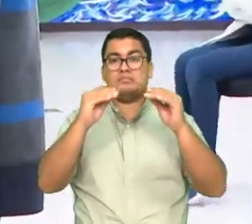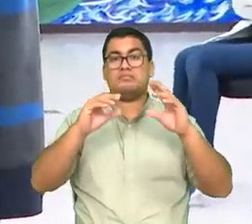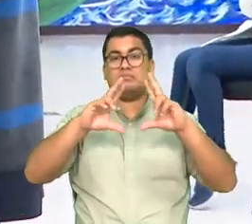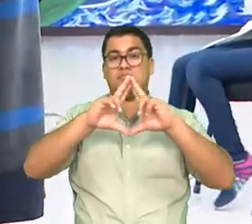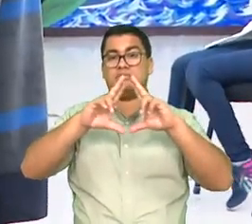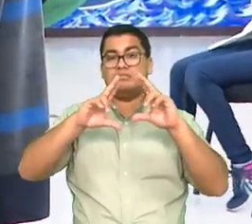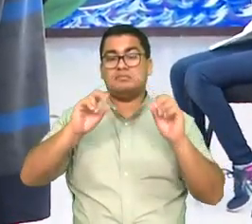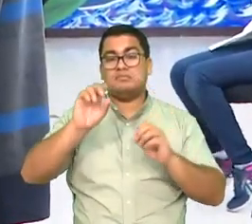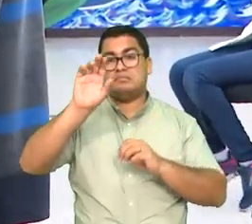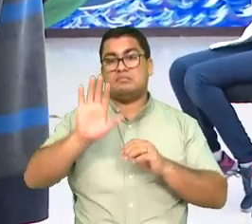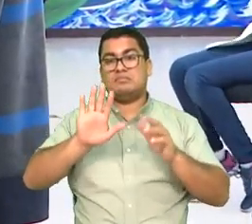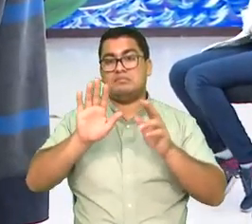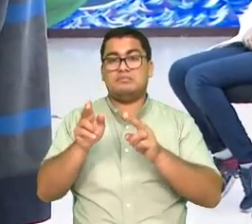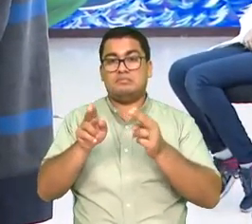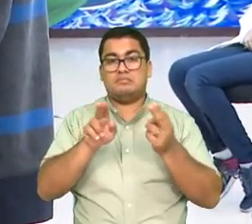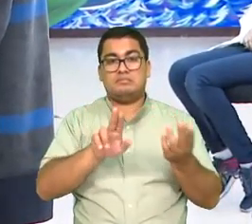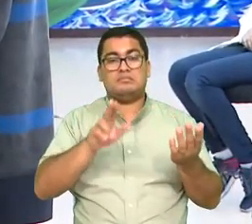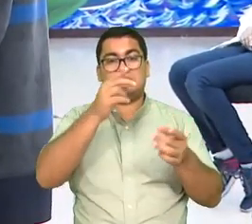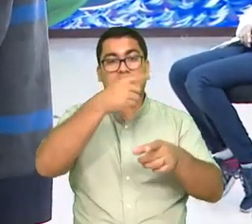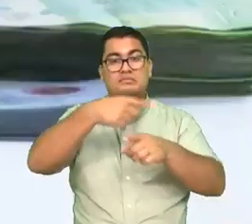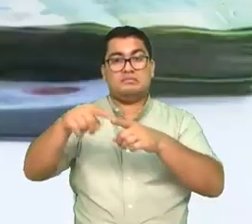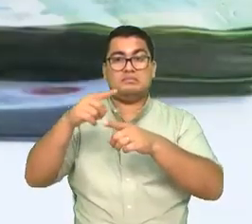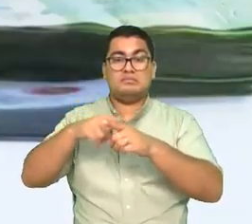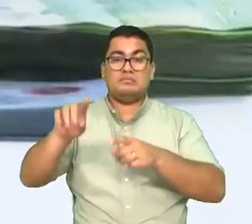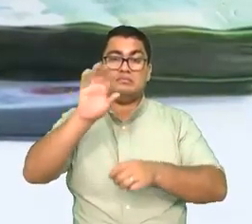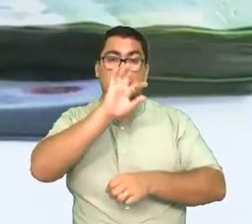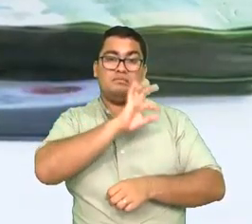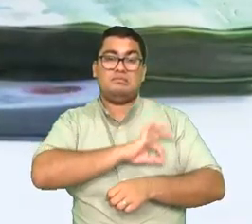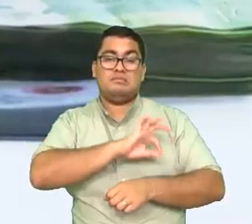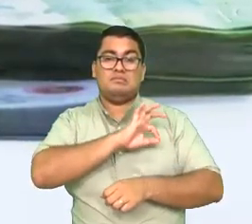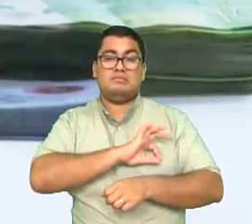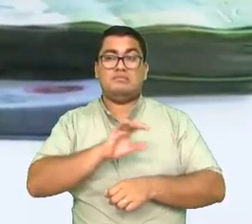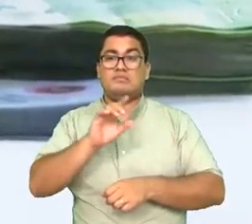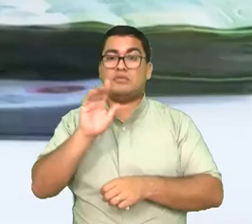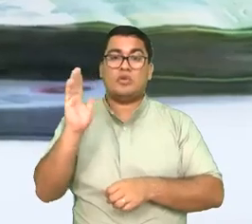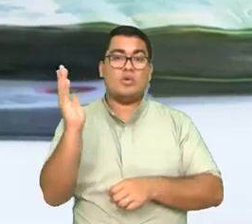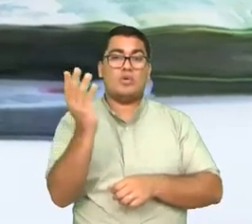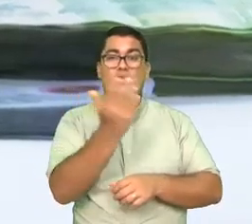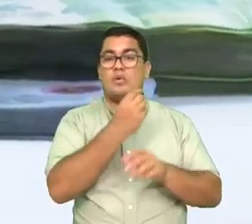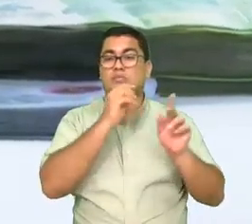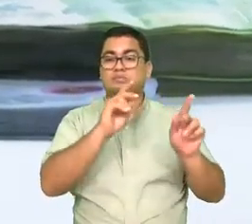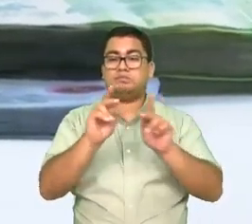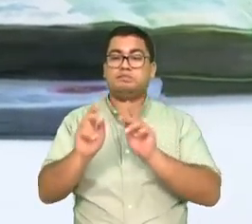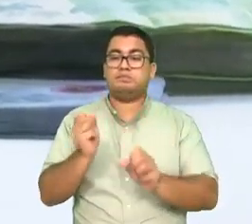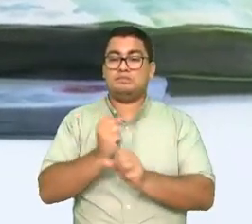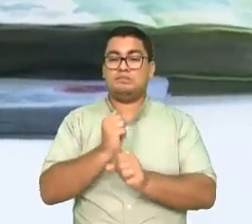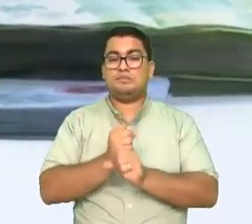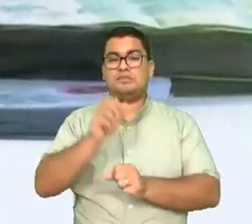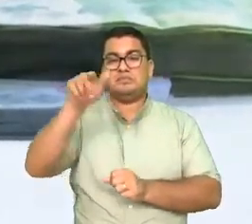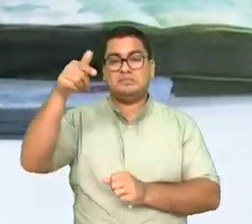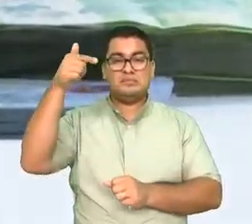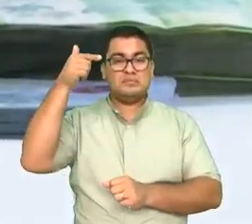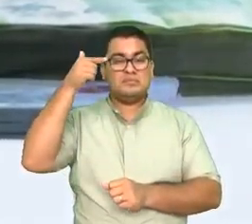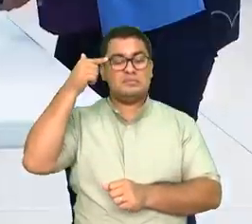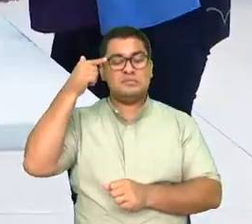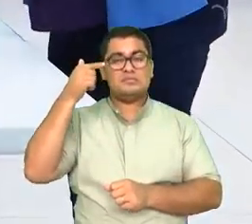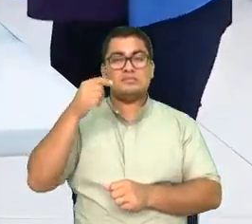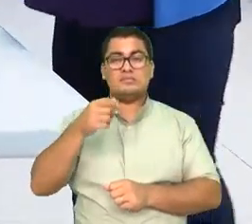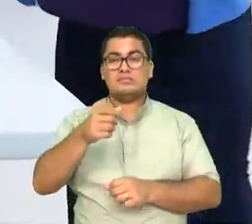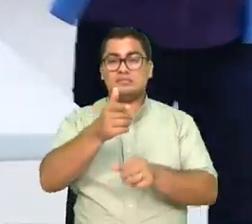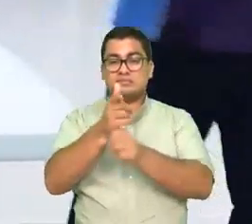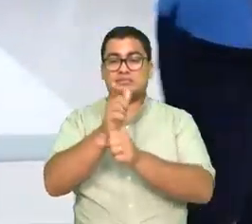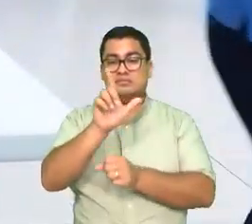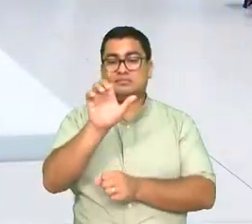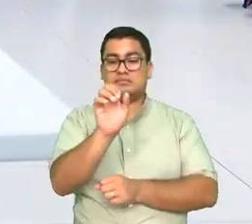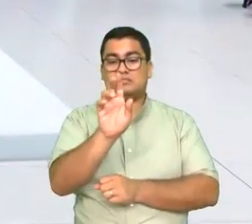5 de noviembre se hará efectivo el pago de la nómina fiscal al resto de trabajadores del Estado. Con cámara